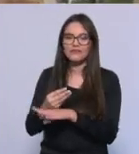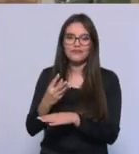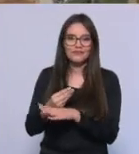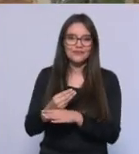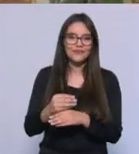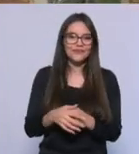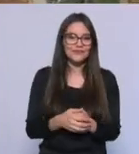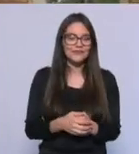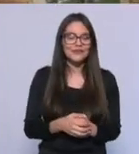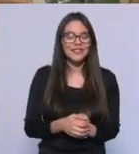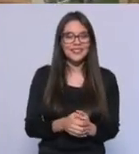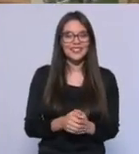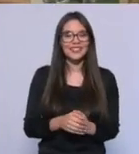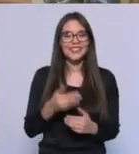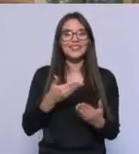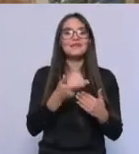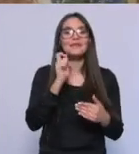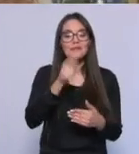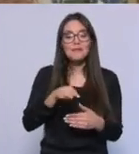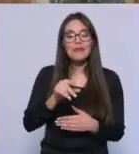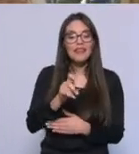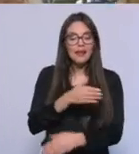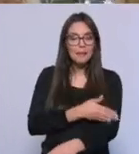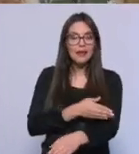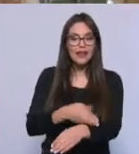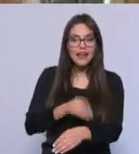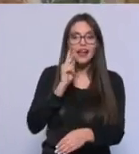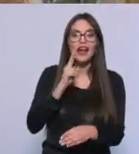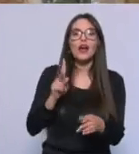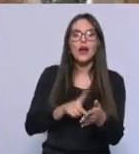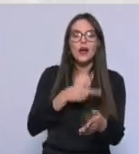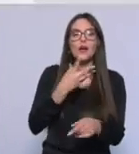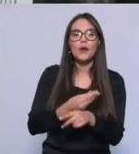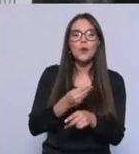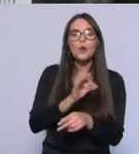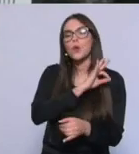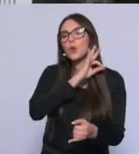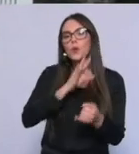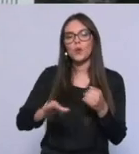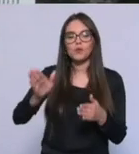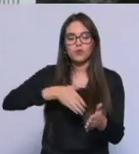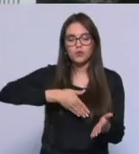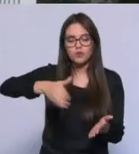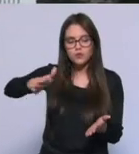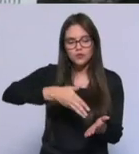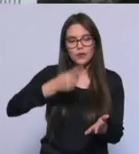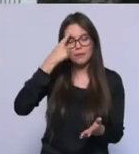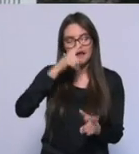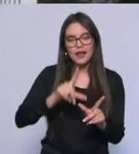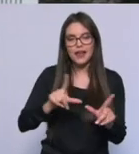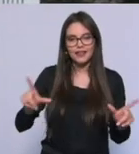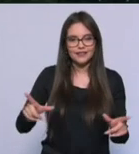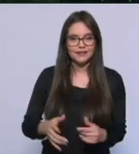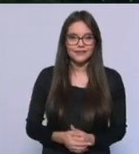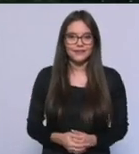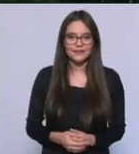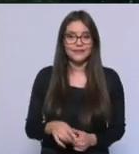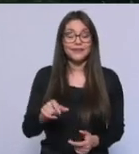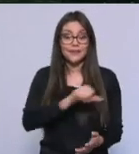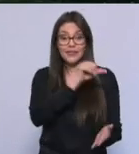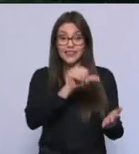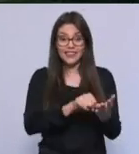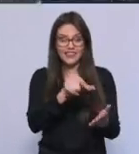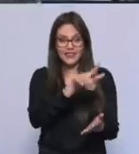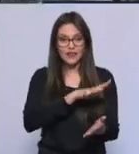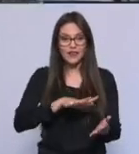limpia la madera, se le vuelve a pasar el sellador y al último el barniz. En el centro de Iztapalapa, los vecinos que